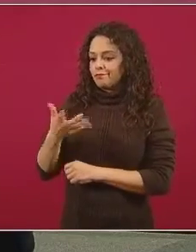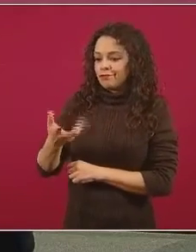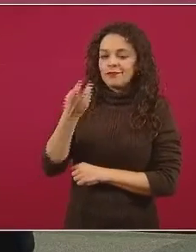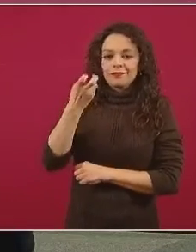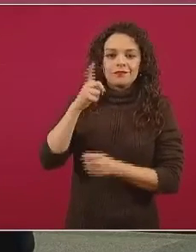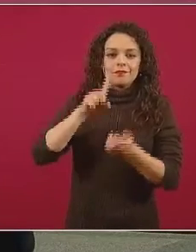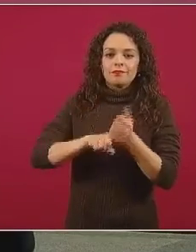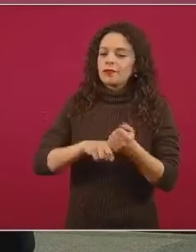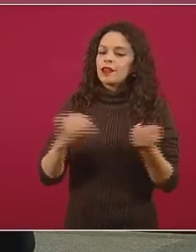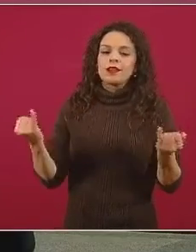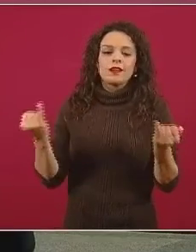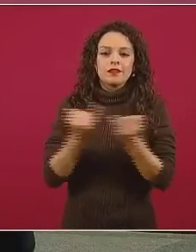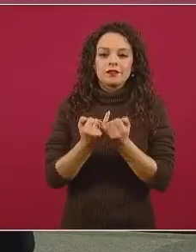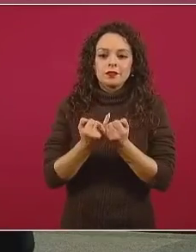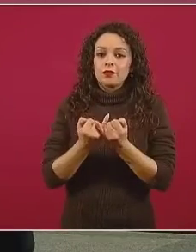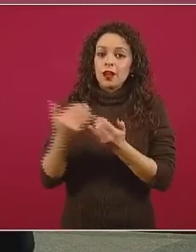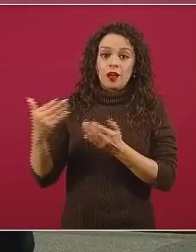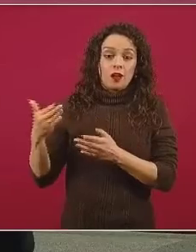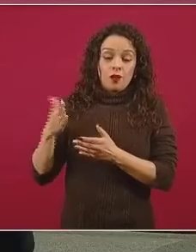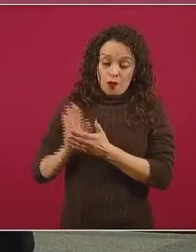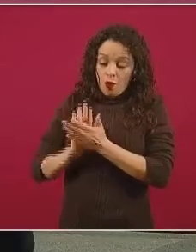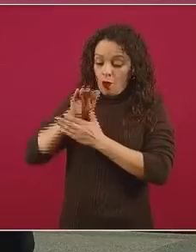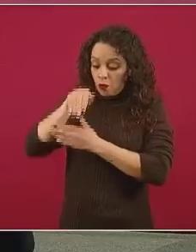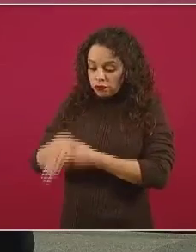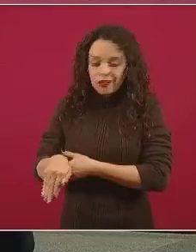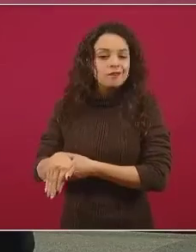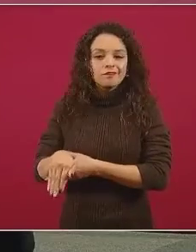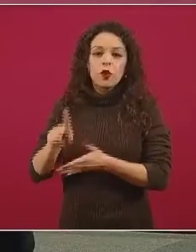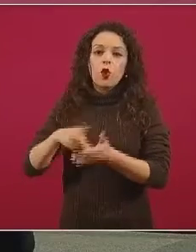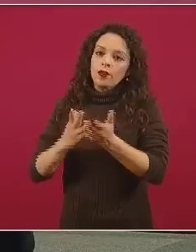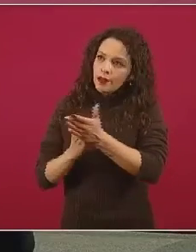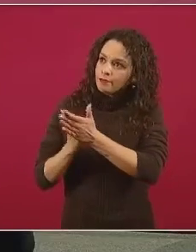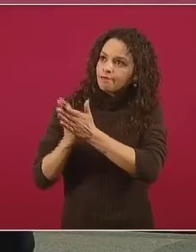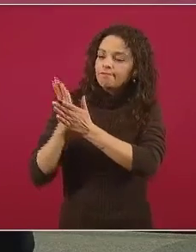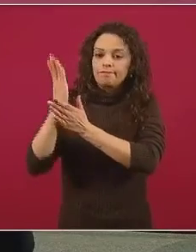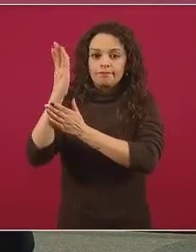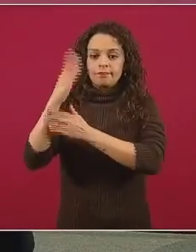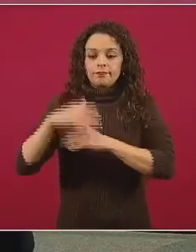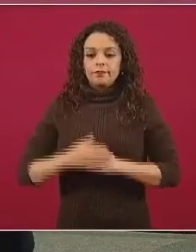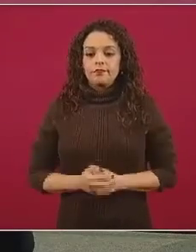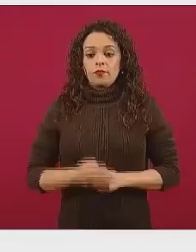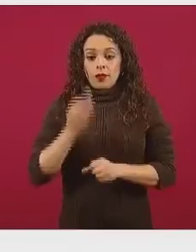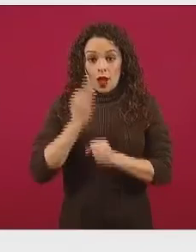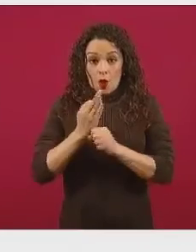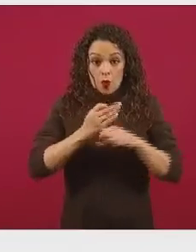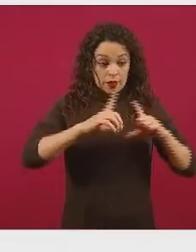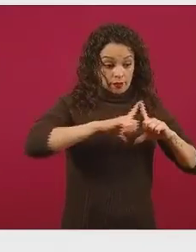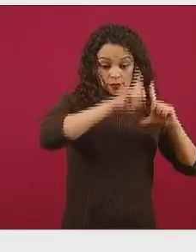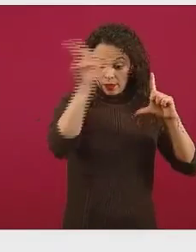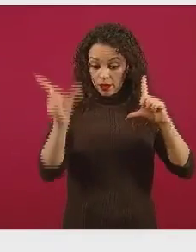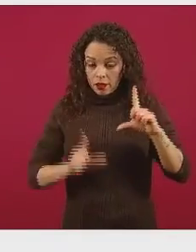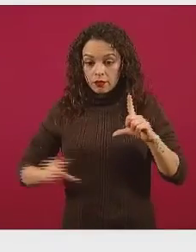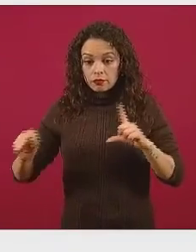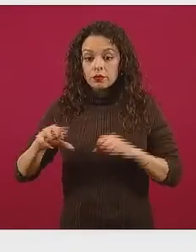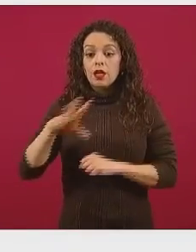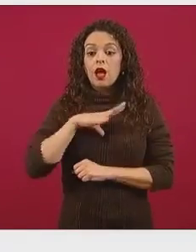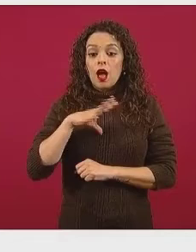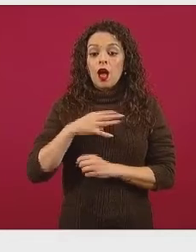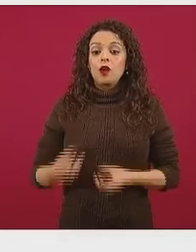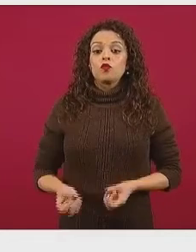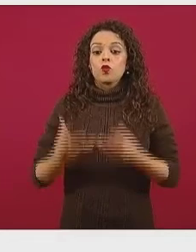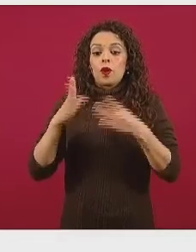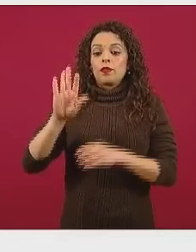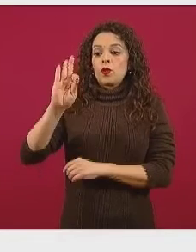mismo fenómeno. En lugar de bajar, sube la epidemia. Y tenemos en este momento a nivel nacional una ocupación porcentual